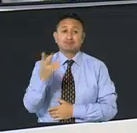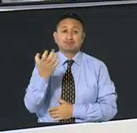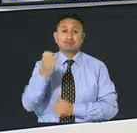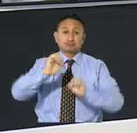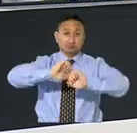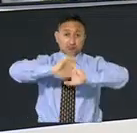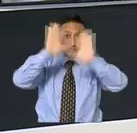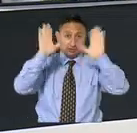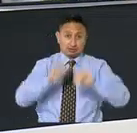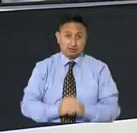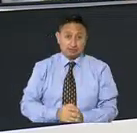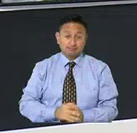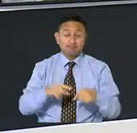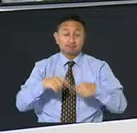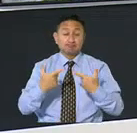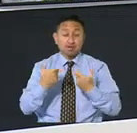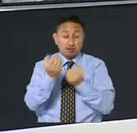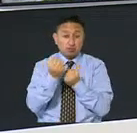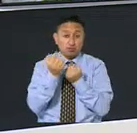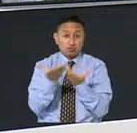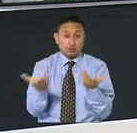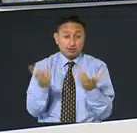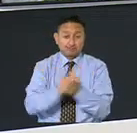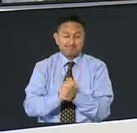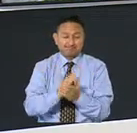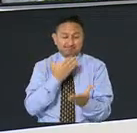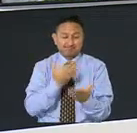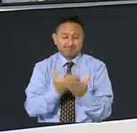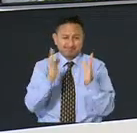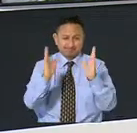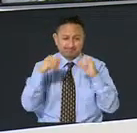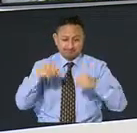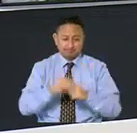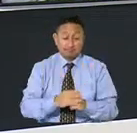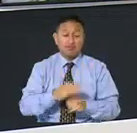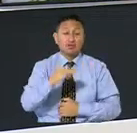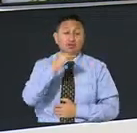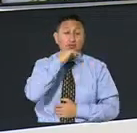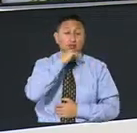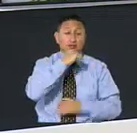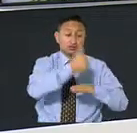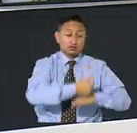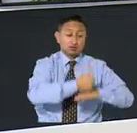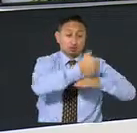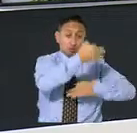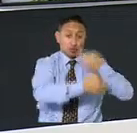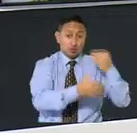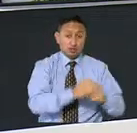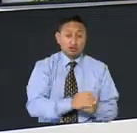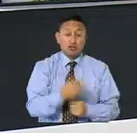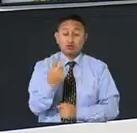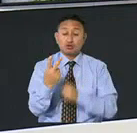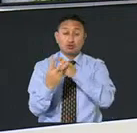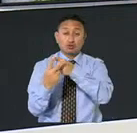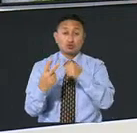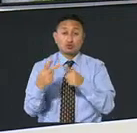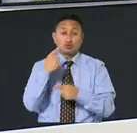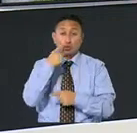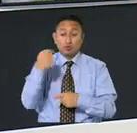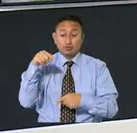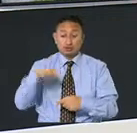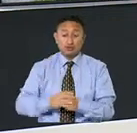Siete quince allá en Galápagos. Vamos a contarles ahora, amigos, gracias por acompañarnos, que un juez de Manabí dictó medidas cautelares a dos hombres investigados por la